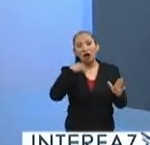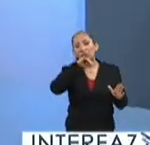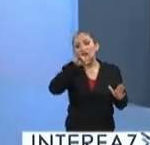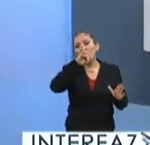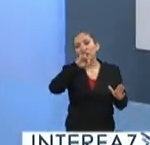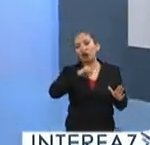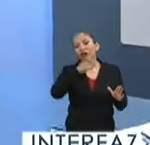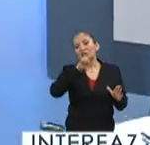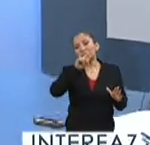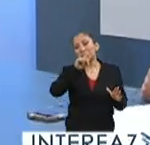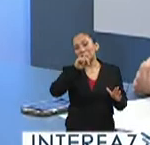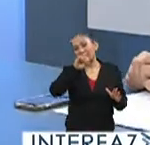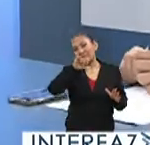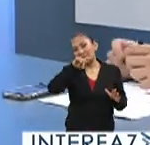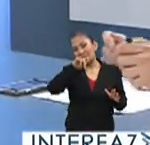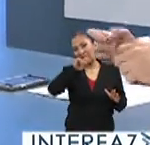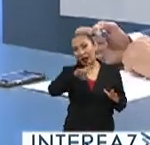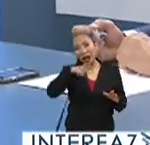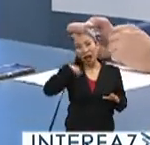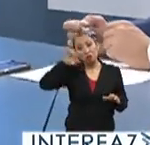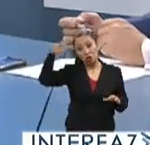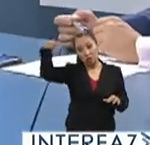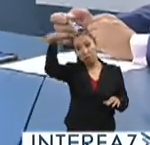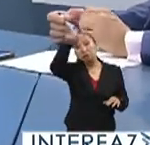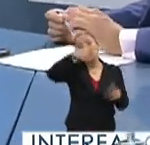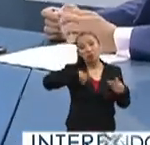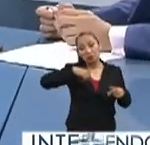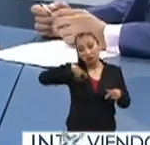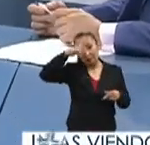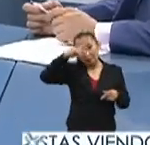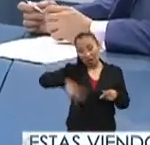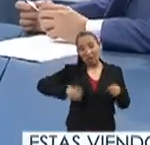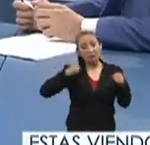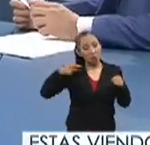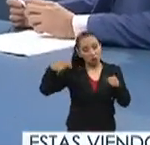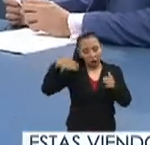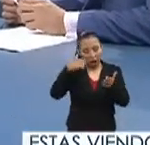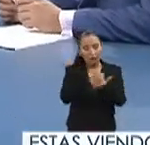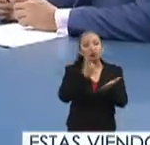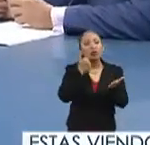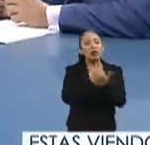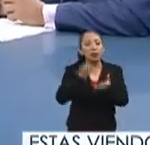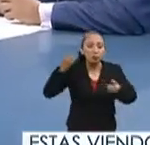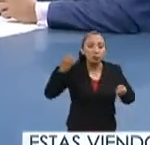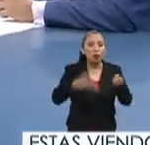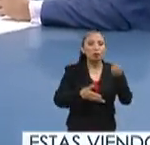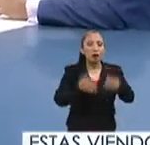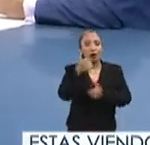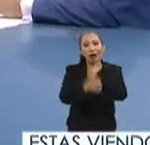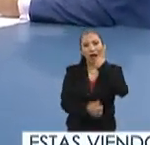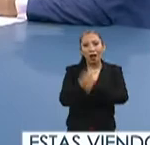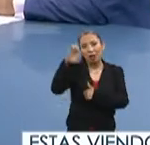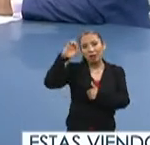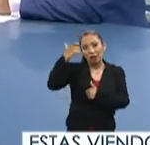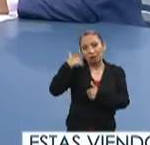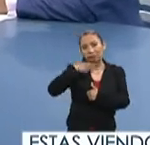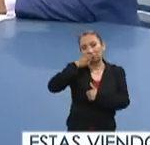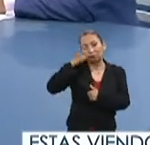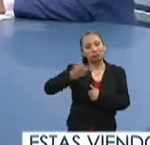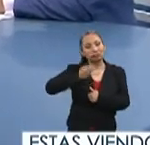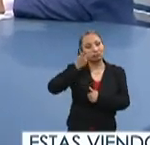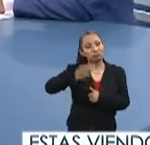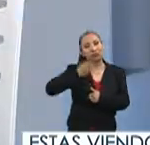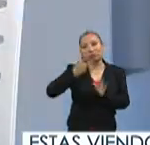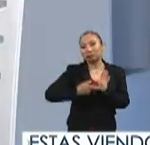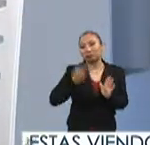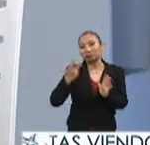Johnson Space Center de la NASA, pero seguramente hay muchos otros mexicanos, latinos, ayudando y abonando a la carrera espacial, que como lo hemos hablado